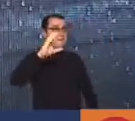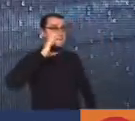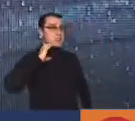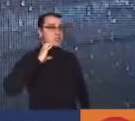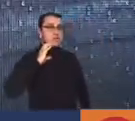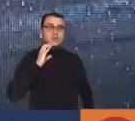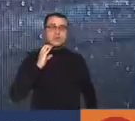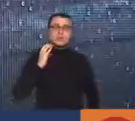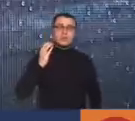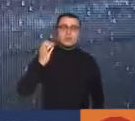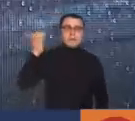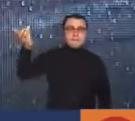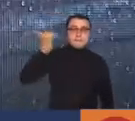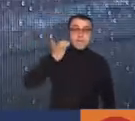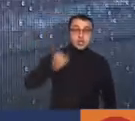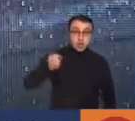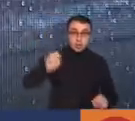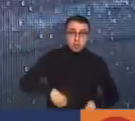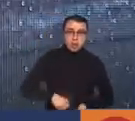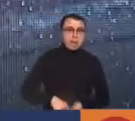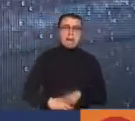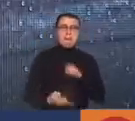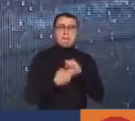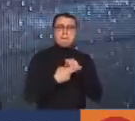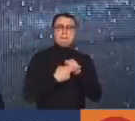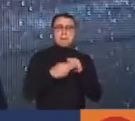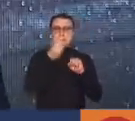sirve para tener una pensión.